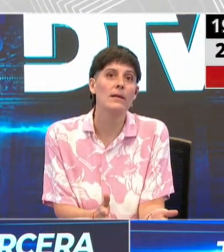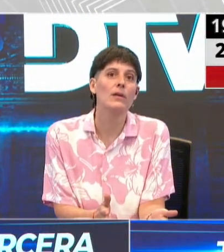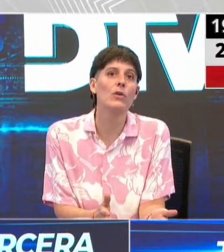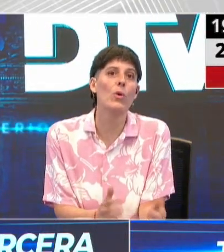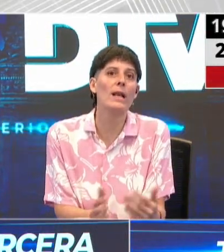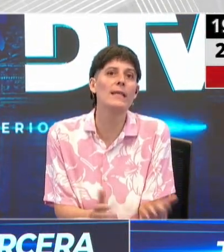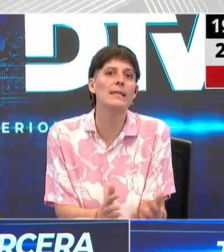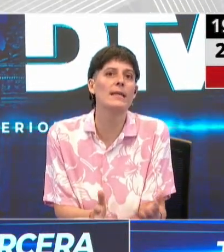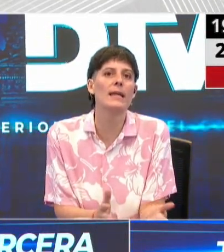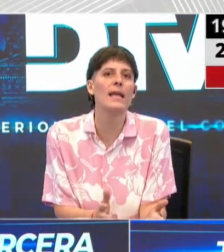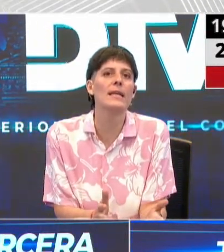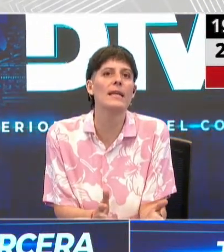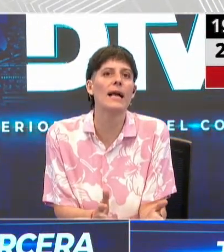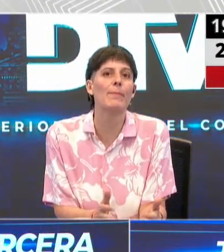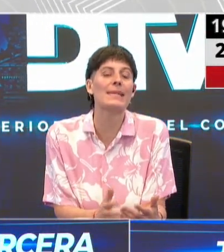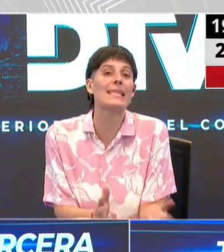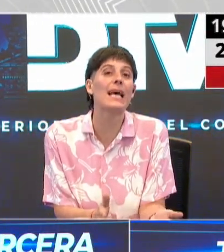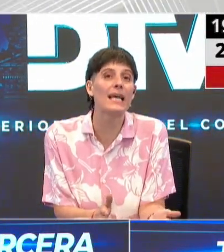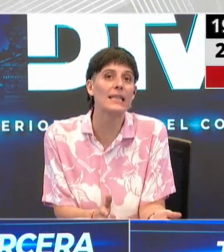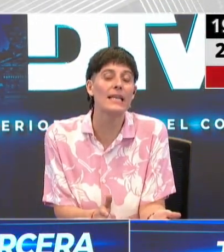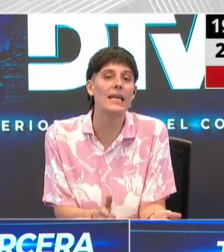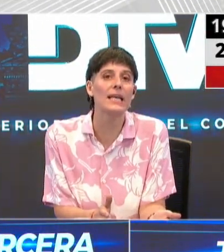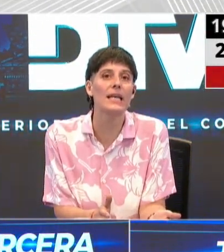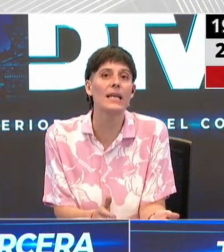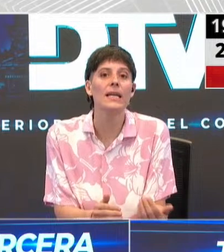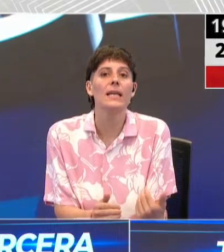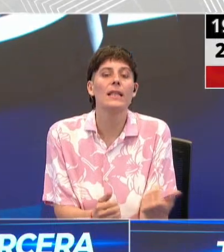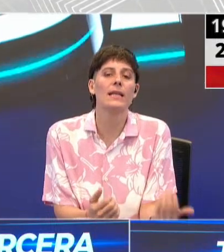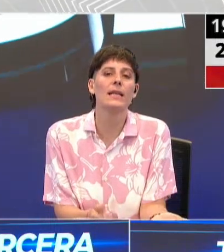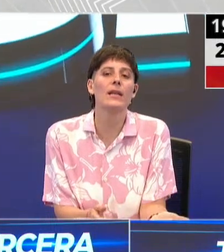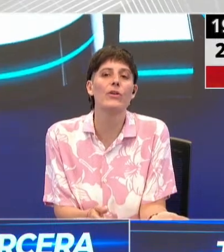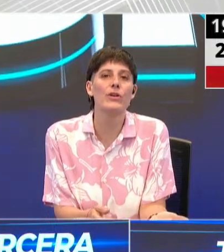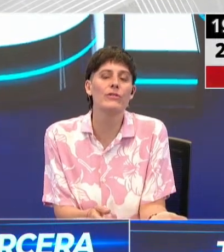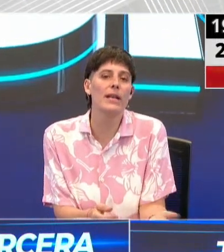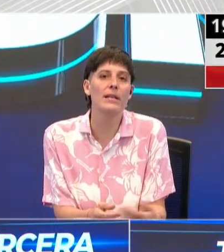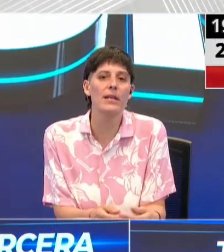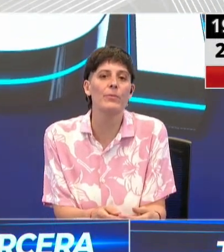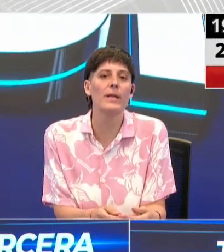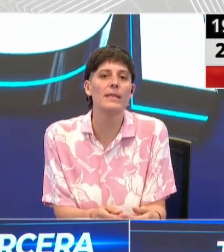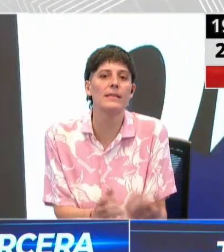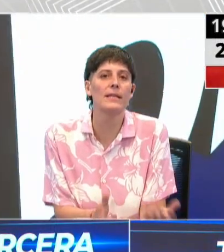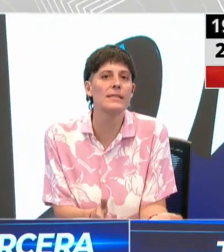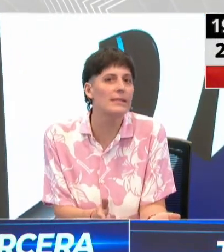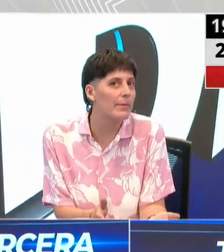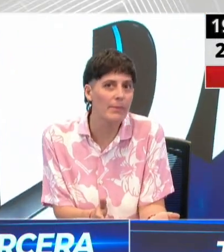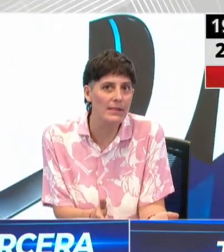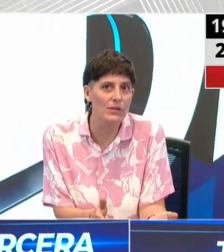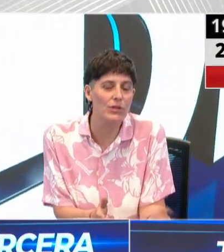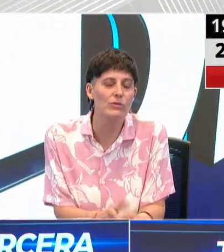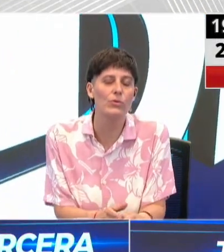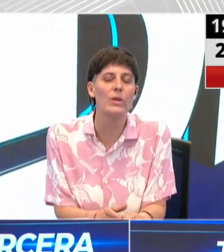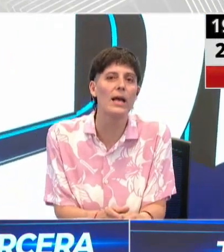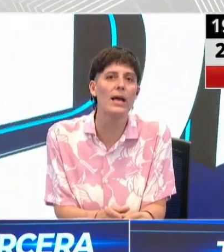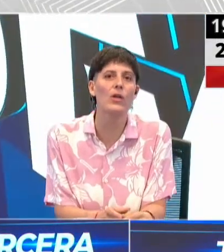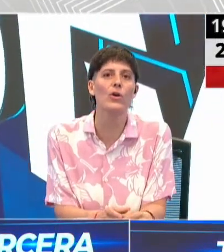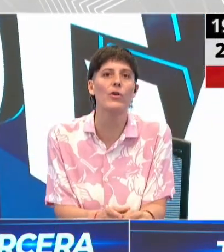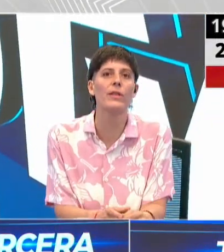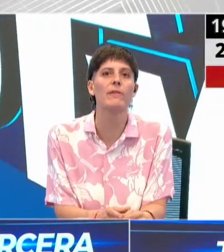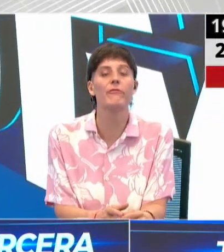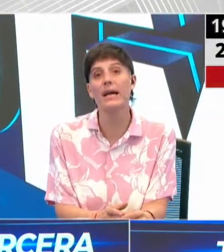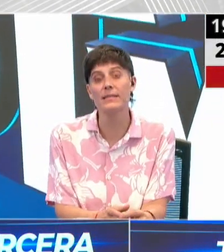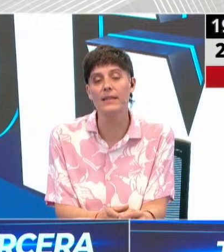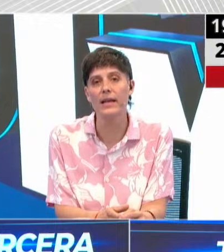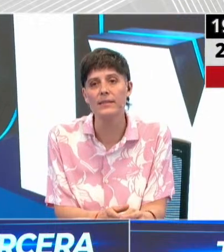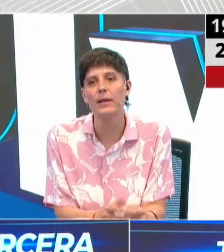protesta? ¿No? ¿Cuál es ahí la capacidad que tiene de que los niños y las niñas puedan estar en espacios cuidados